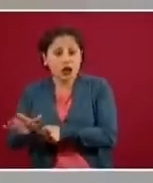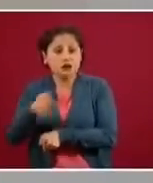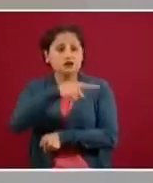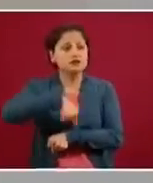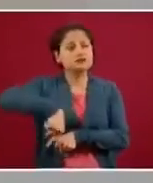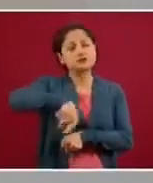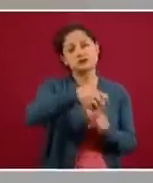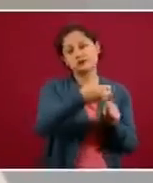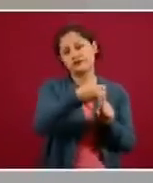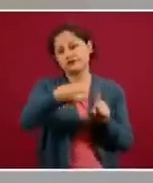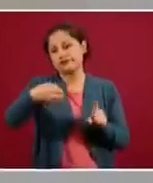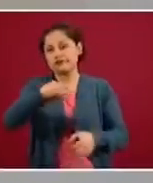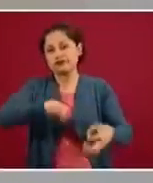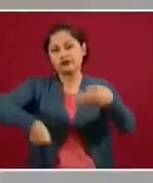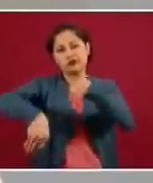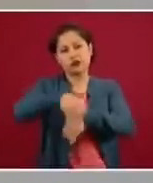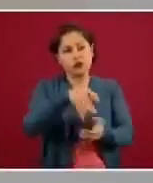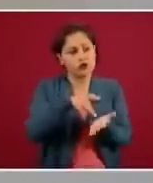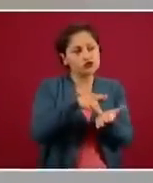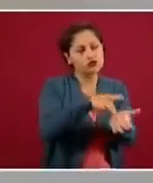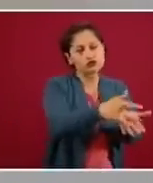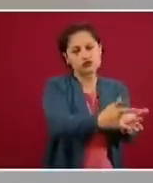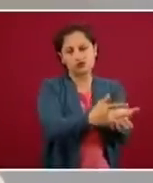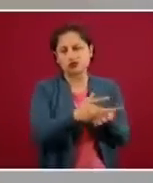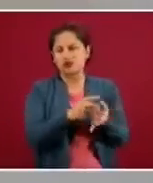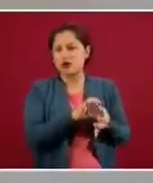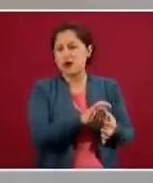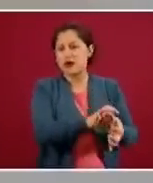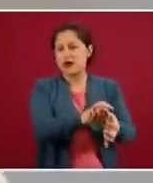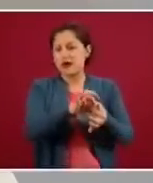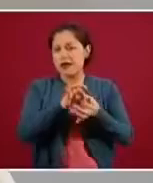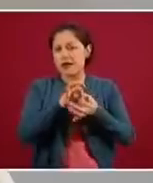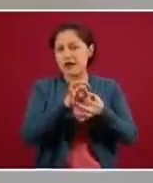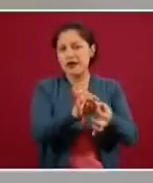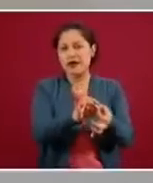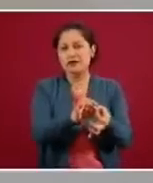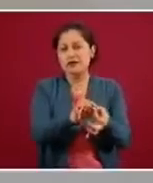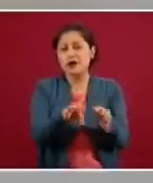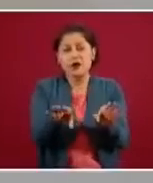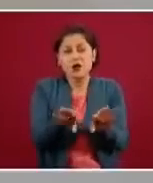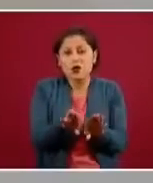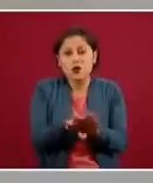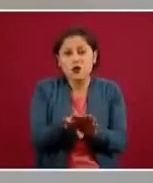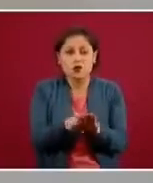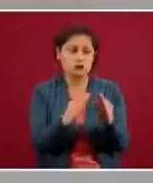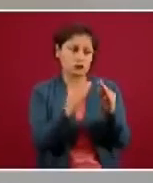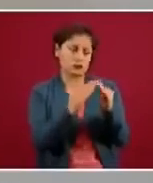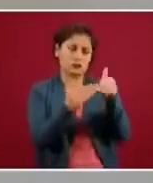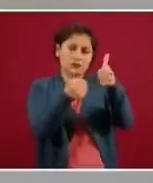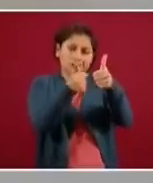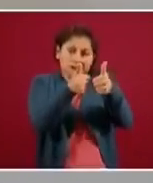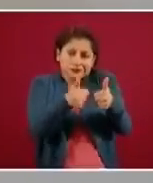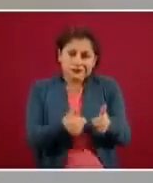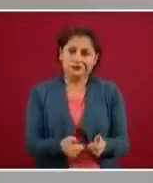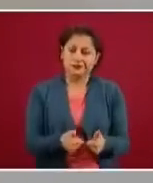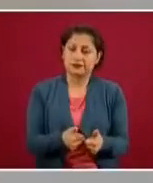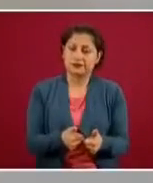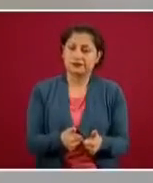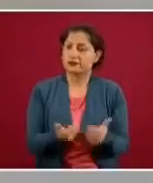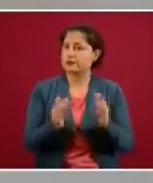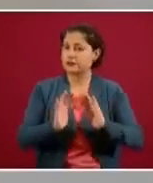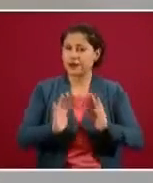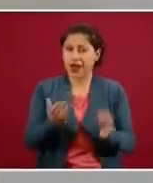todas y todos, y lo hemos resumido con esta frase, quédate en casa. Necesitamos que se queden en